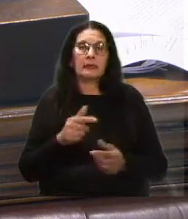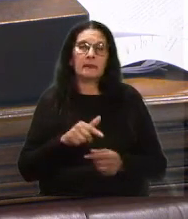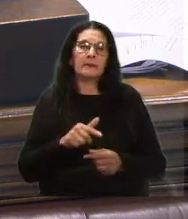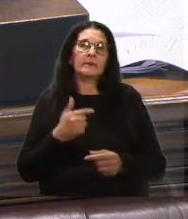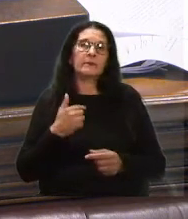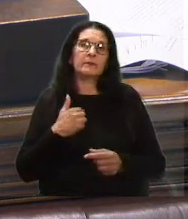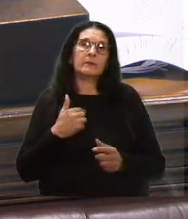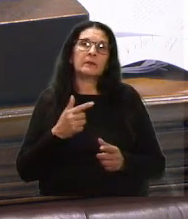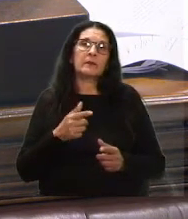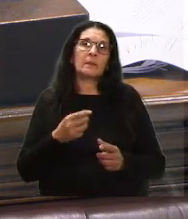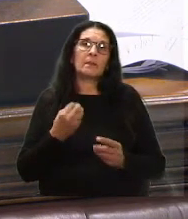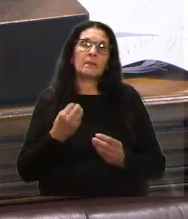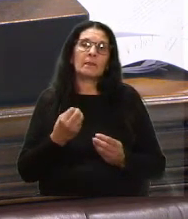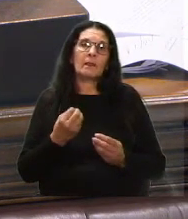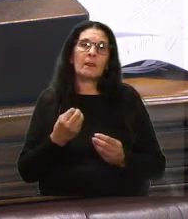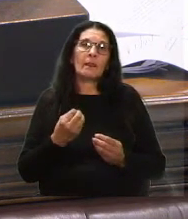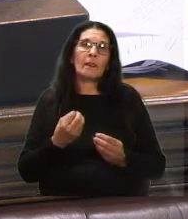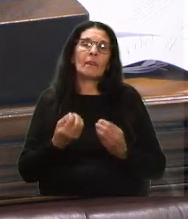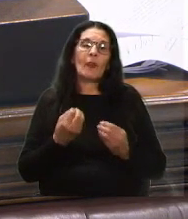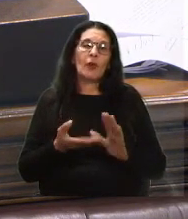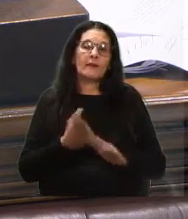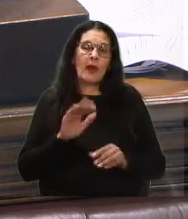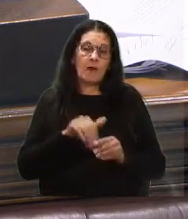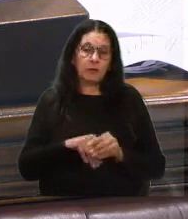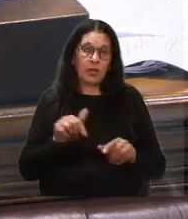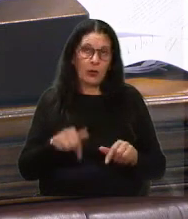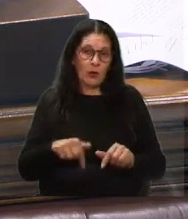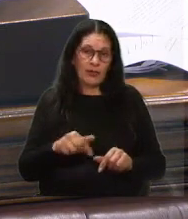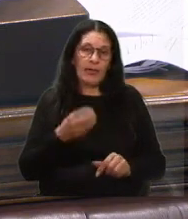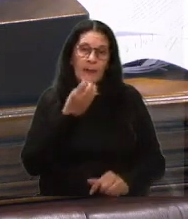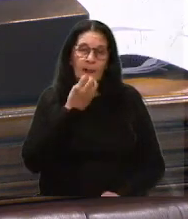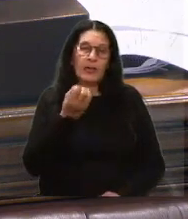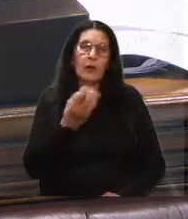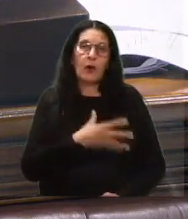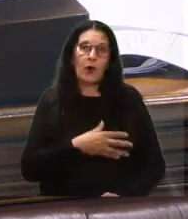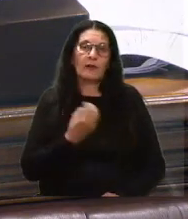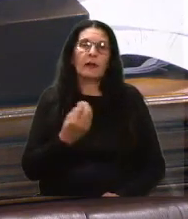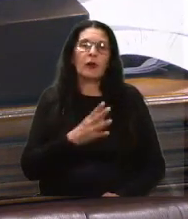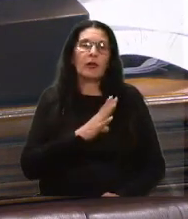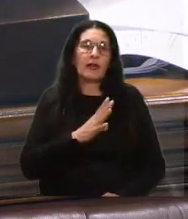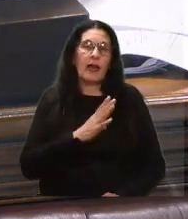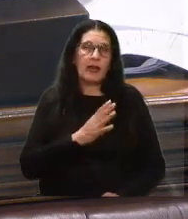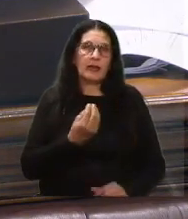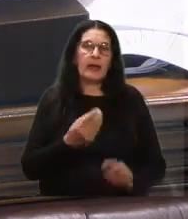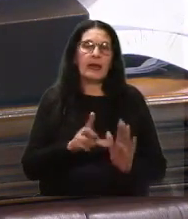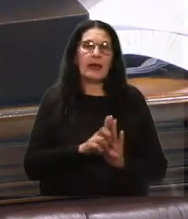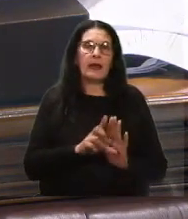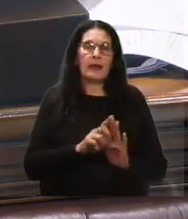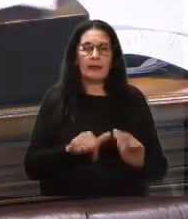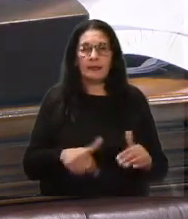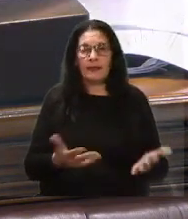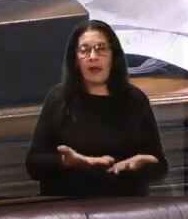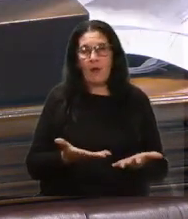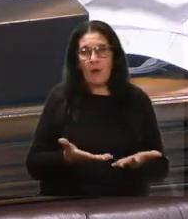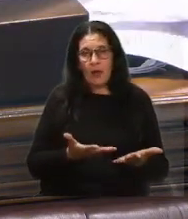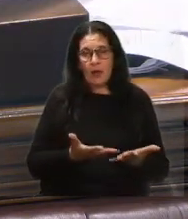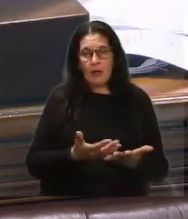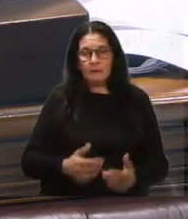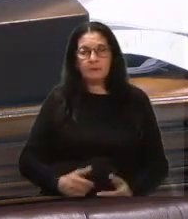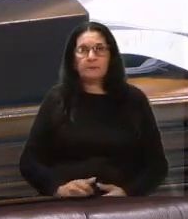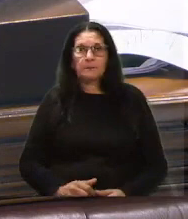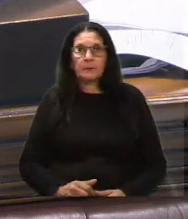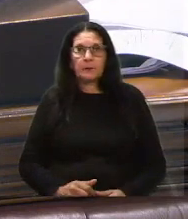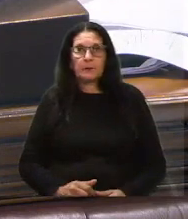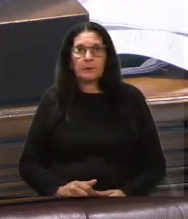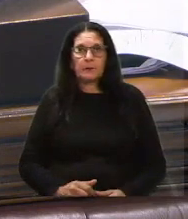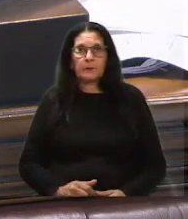sin dudas eh lo lo que lo que vamos a votar hoy es mucho mejor de lo que está vigente al día en nuestro al día de hoy en nuestro